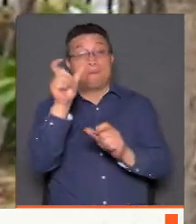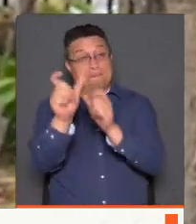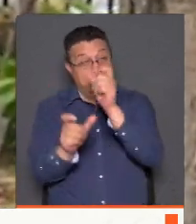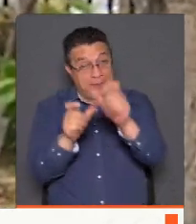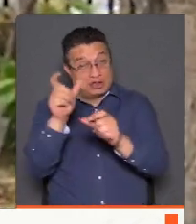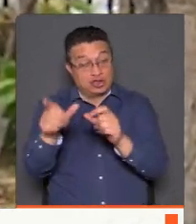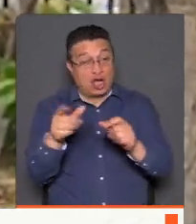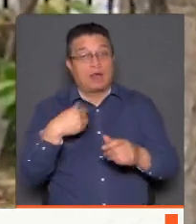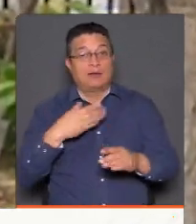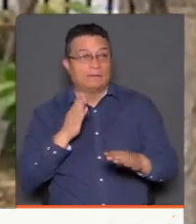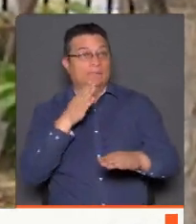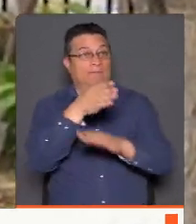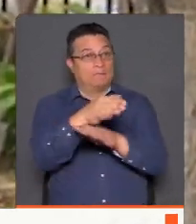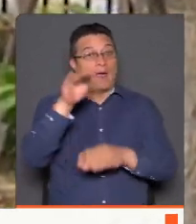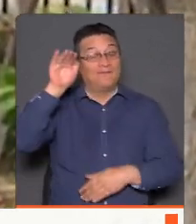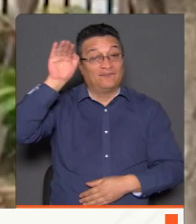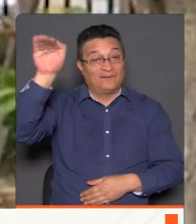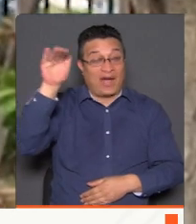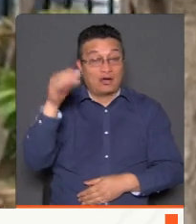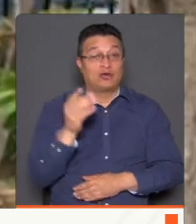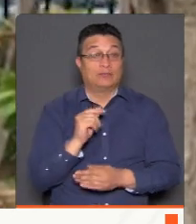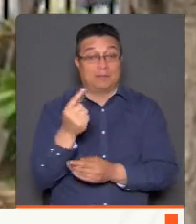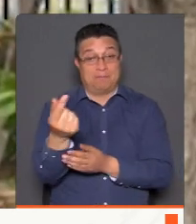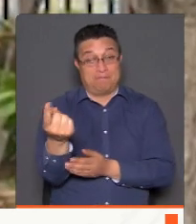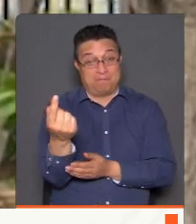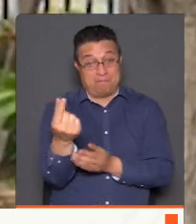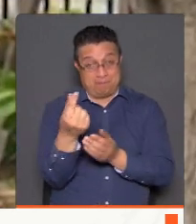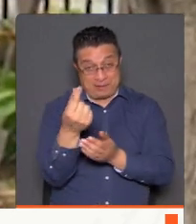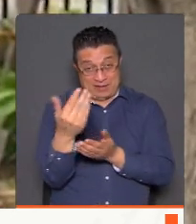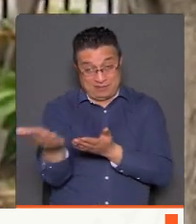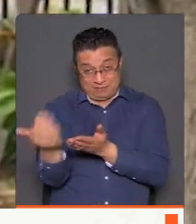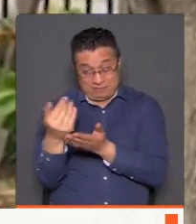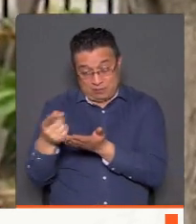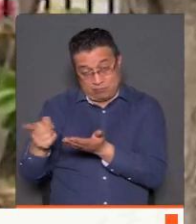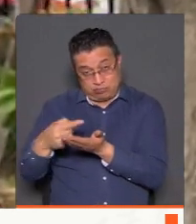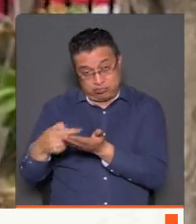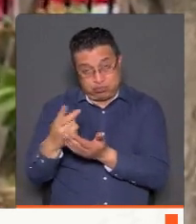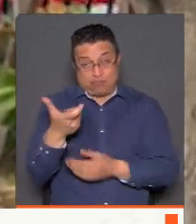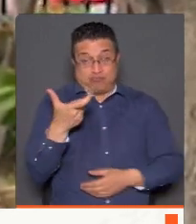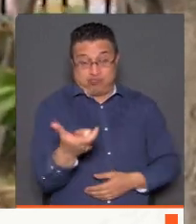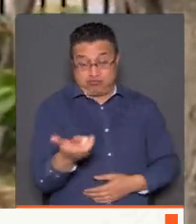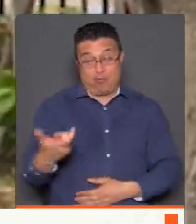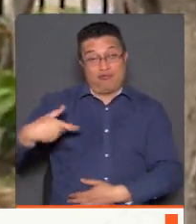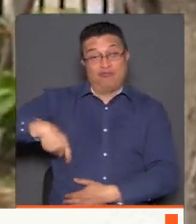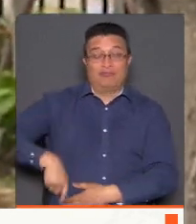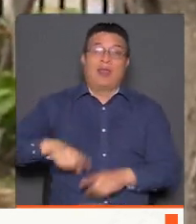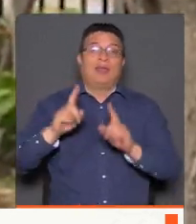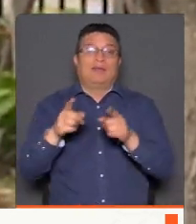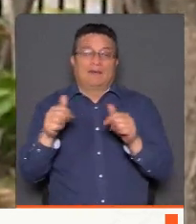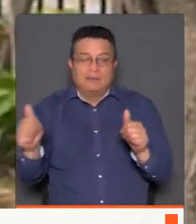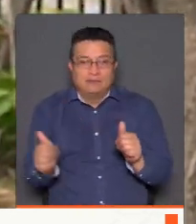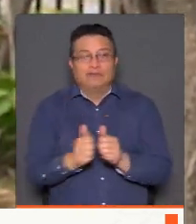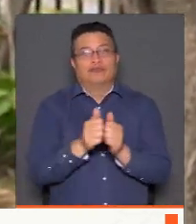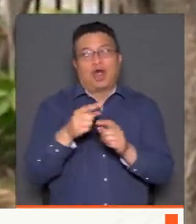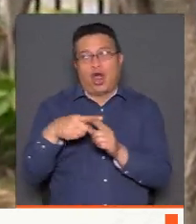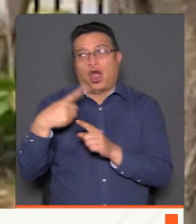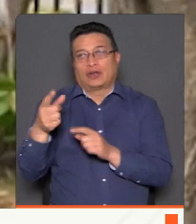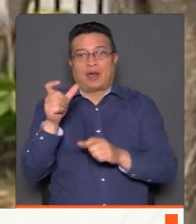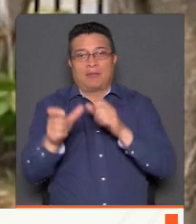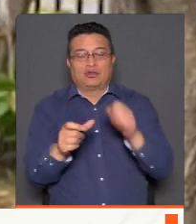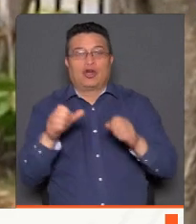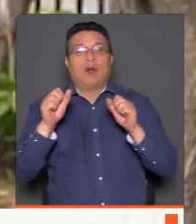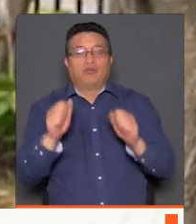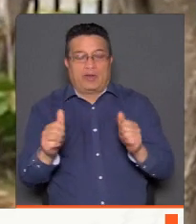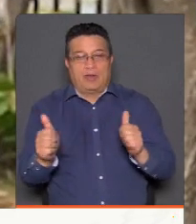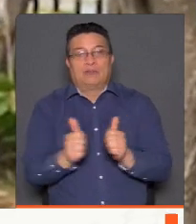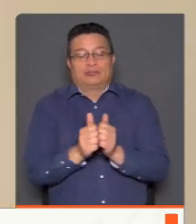vayan a entidades bancarias a retirar sumas de dinero importantes, que lo hagan acompañados de otras personas que le puedan prestar